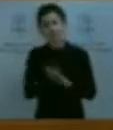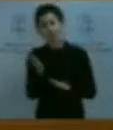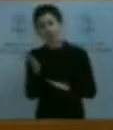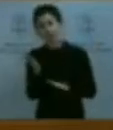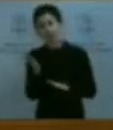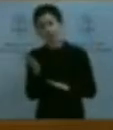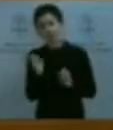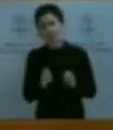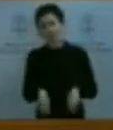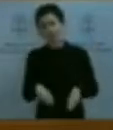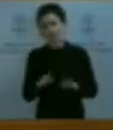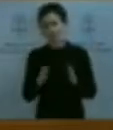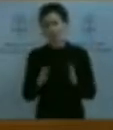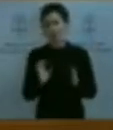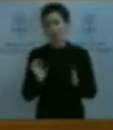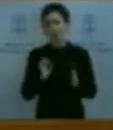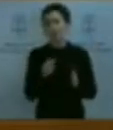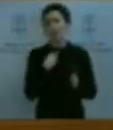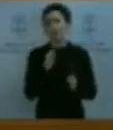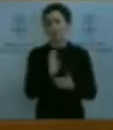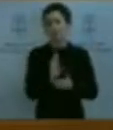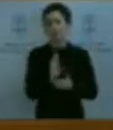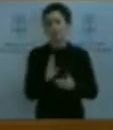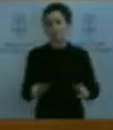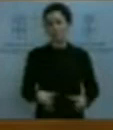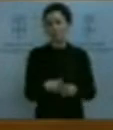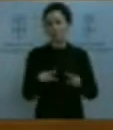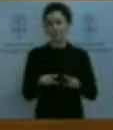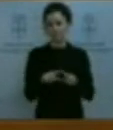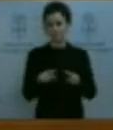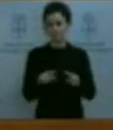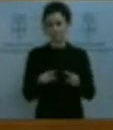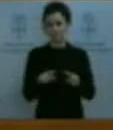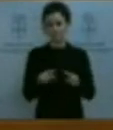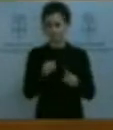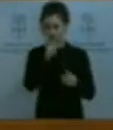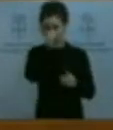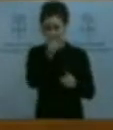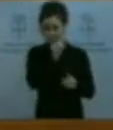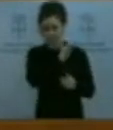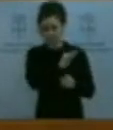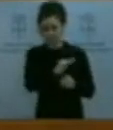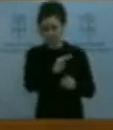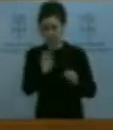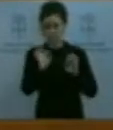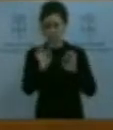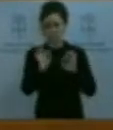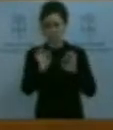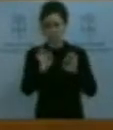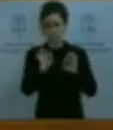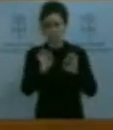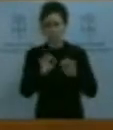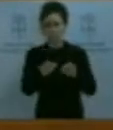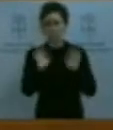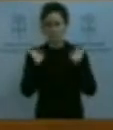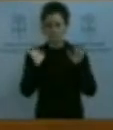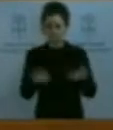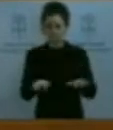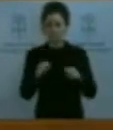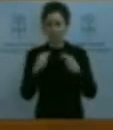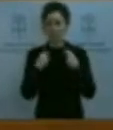socialista en materia educativa en el Congreso de los Diputados, que anunció un otoño calentito, justo